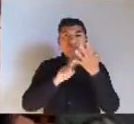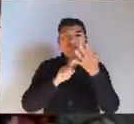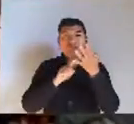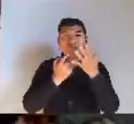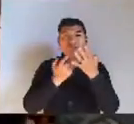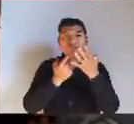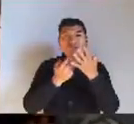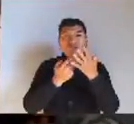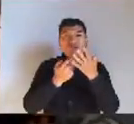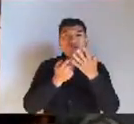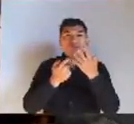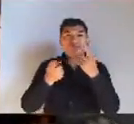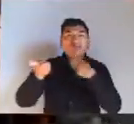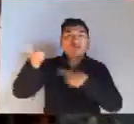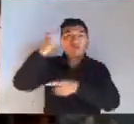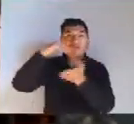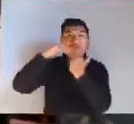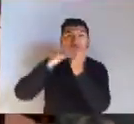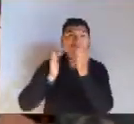es